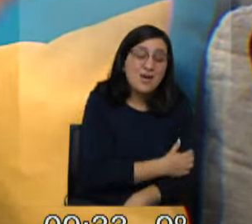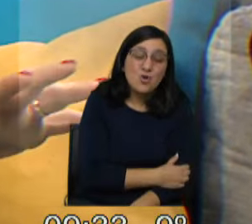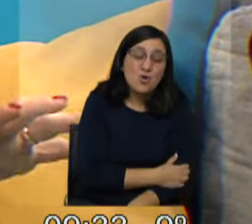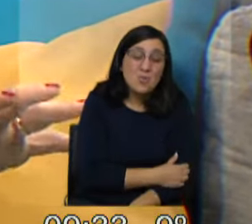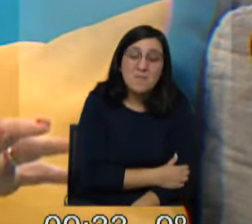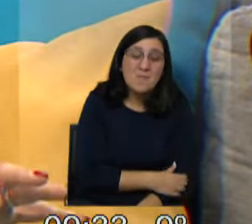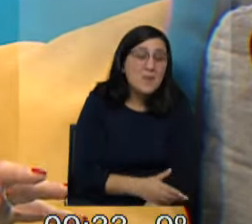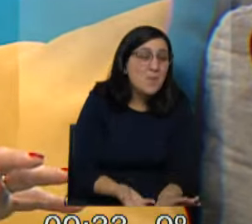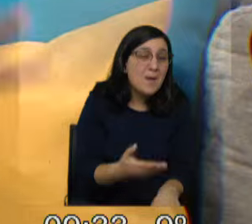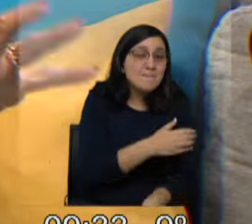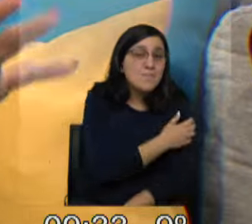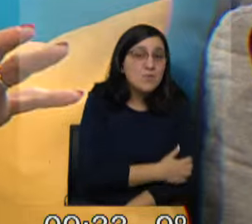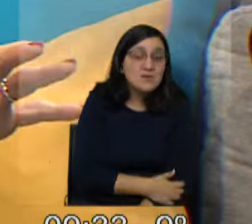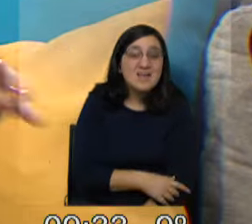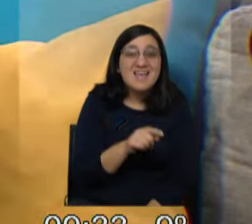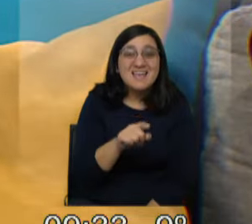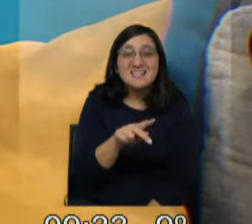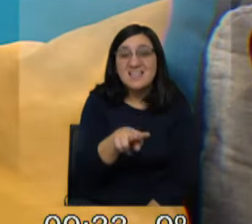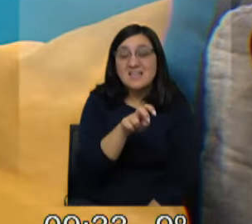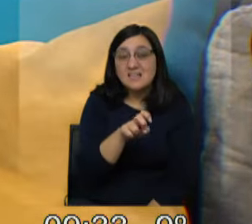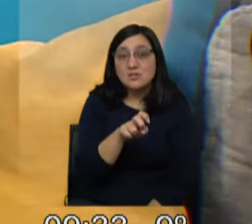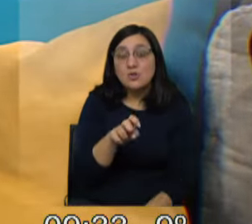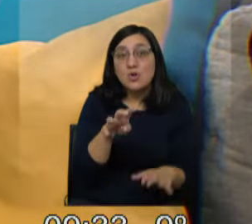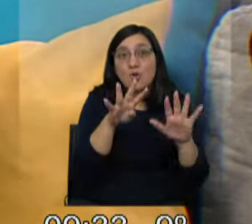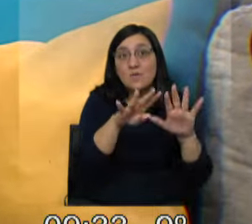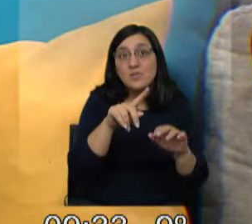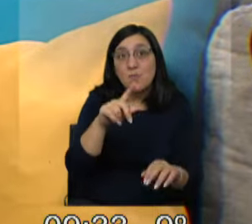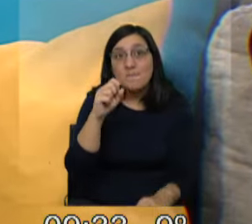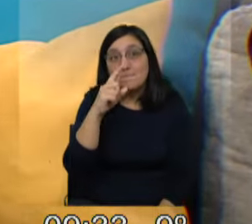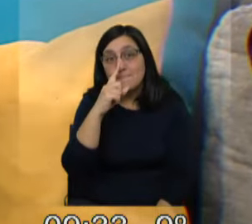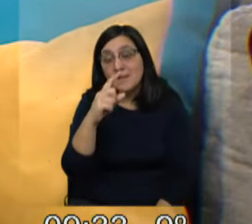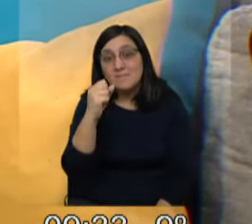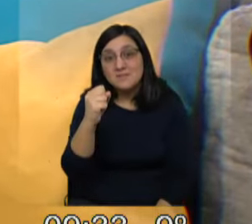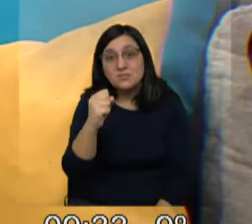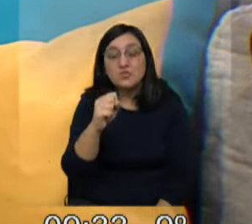quintil más bajo de pobreza, ese ingreso, aquellos 91.000 pesos, baja a